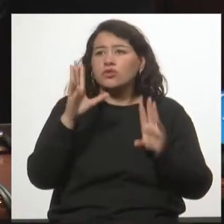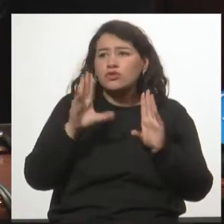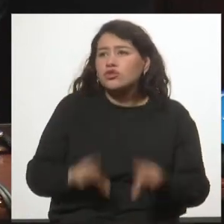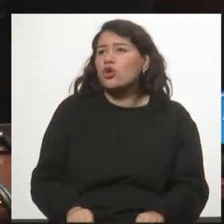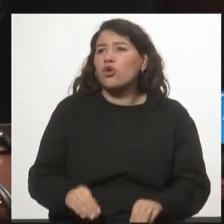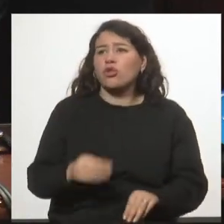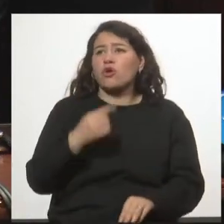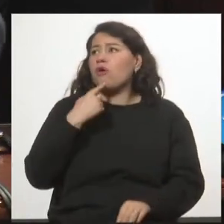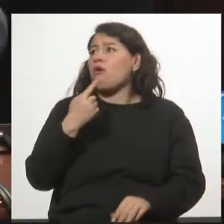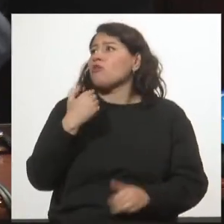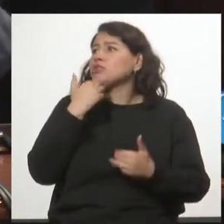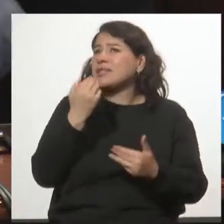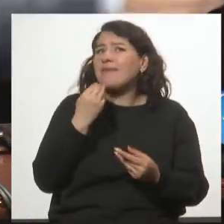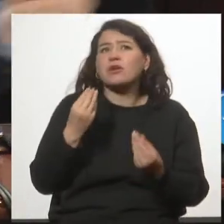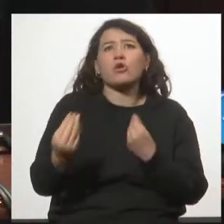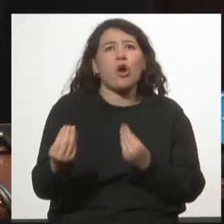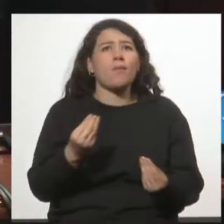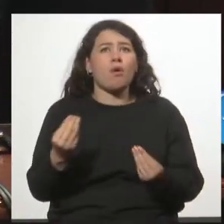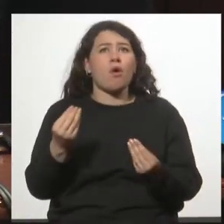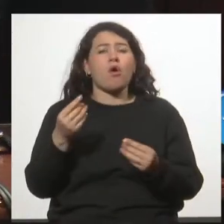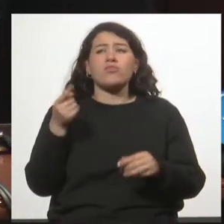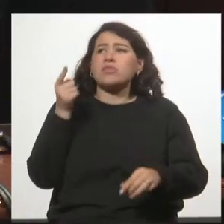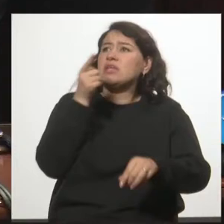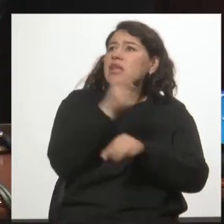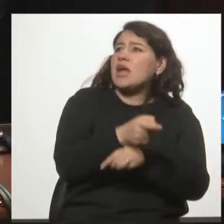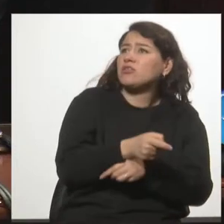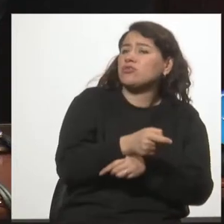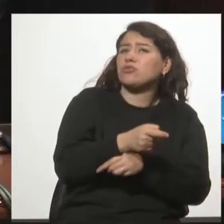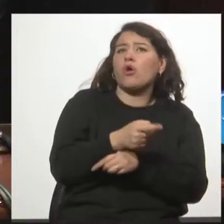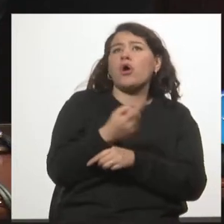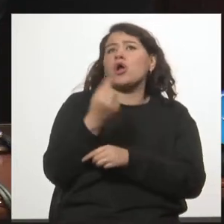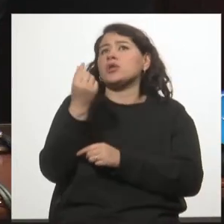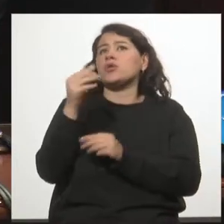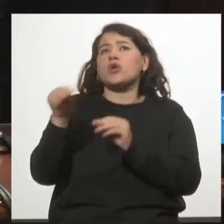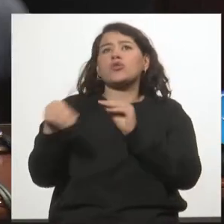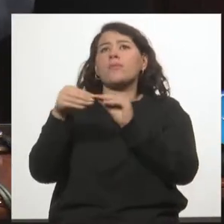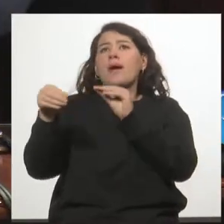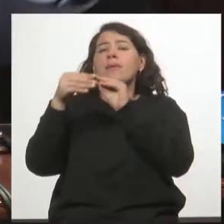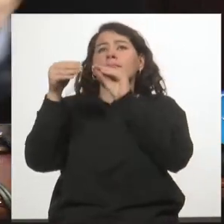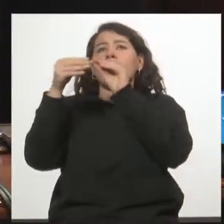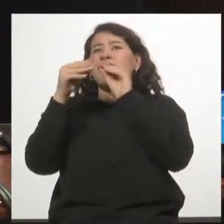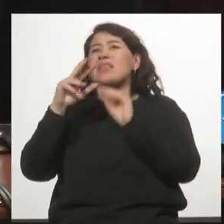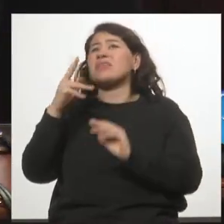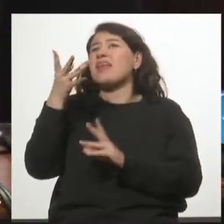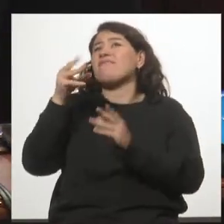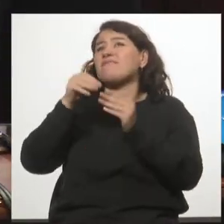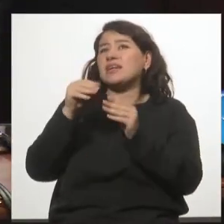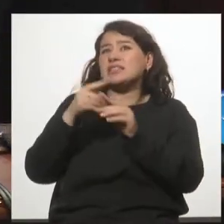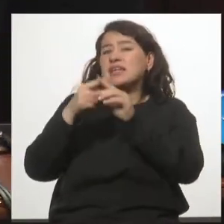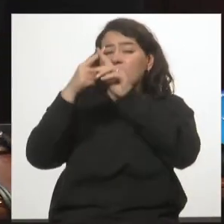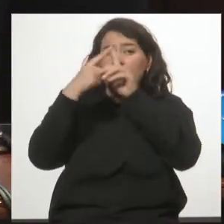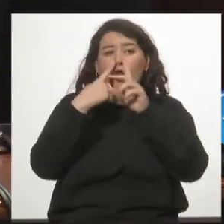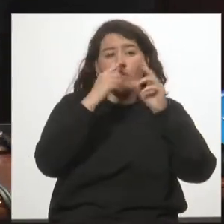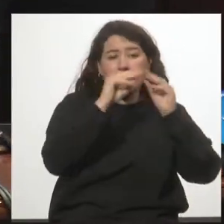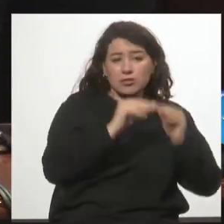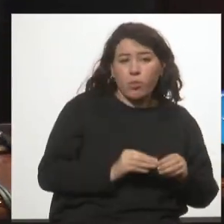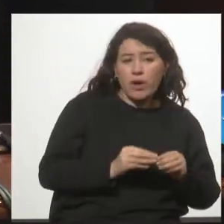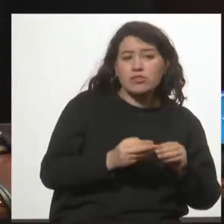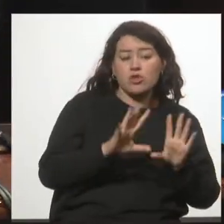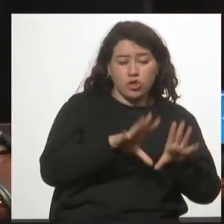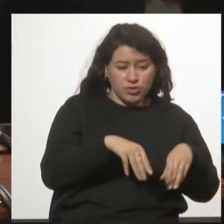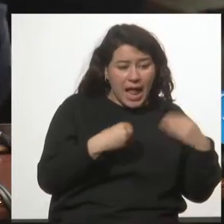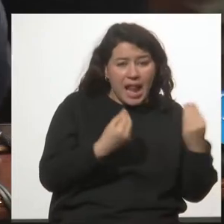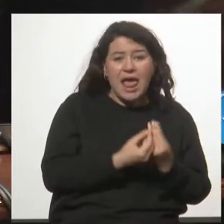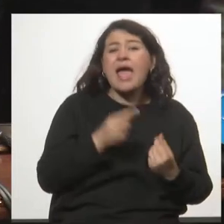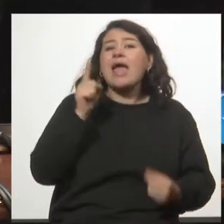los desvíos las adjudicaciones directas y los sobrecostos que se generaron tres meses de los presupuestados es un